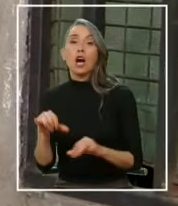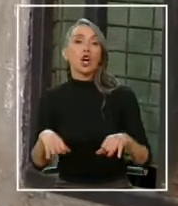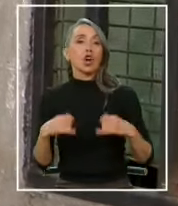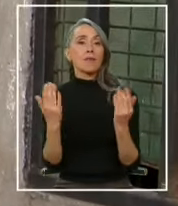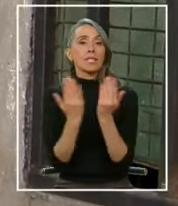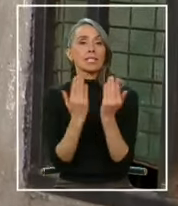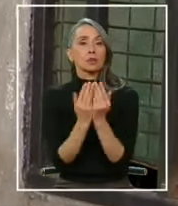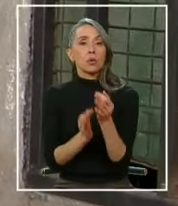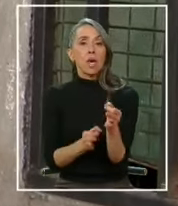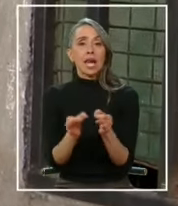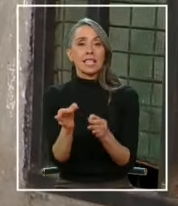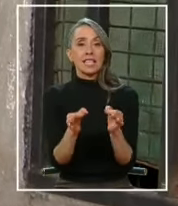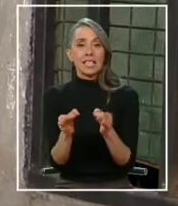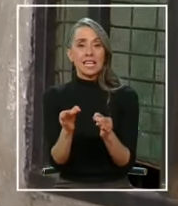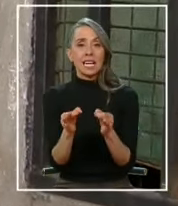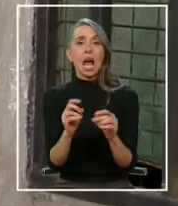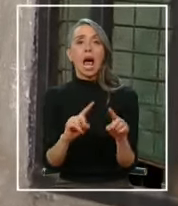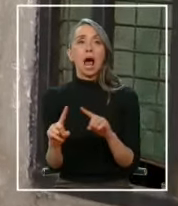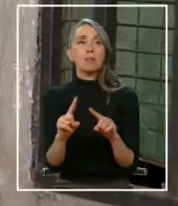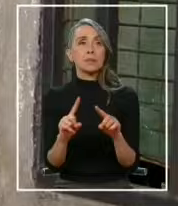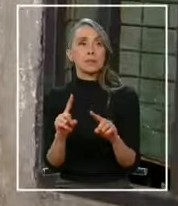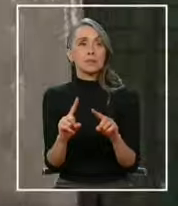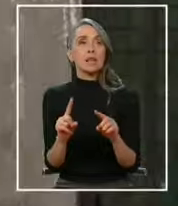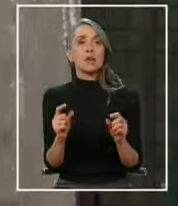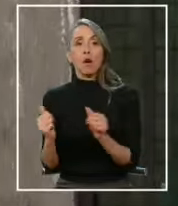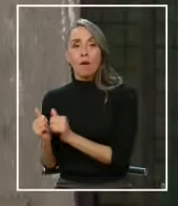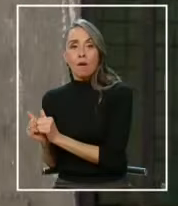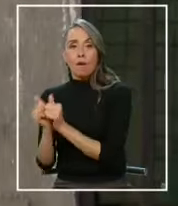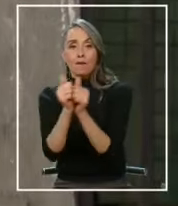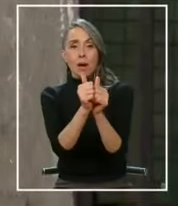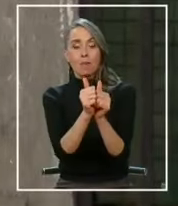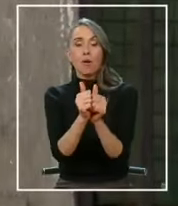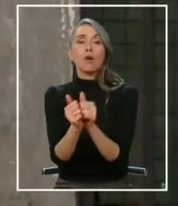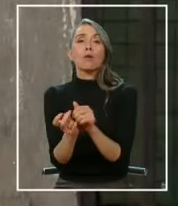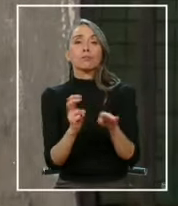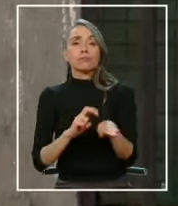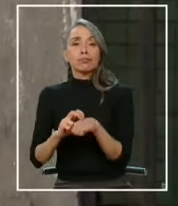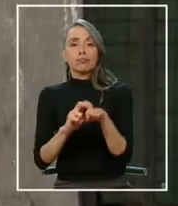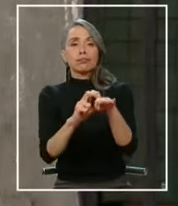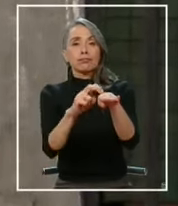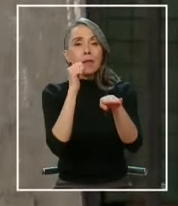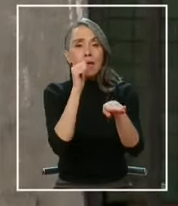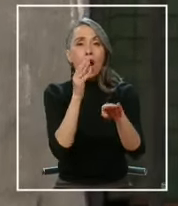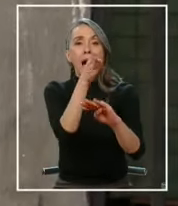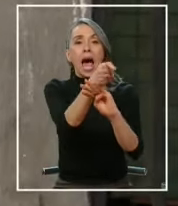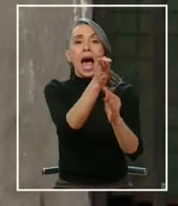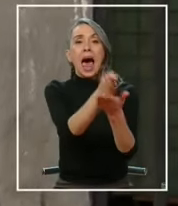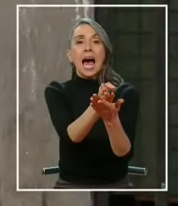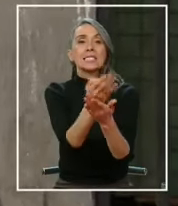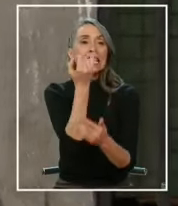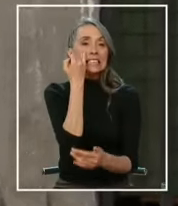joven estudiante de ingeniería en administración. La acompañaremos en su trayecto diario hacia su instituto.